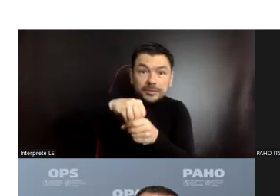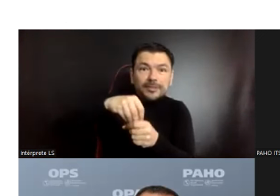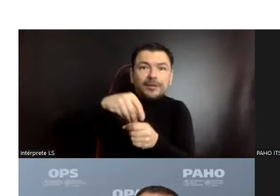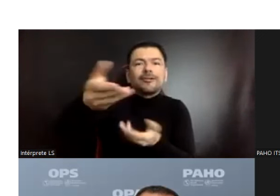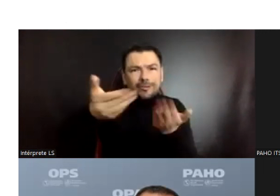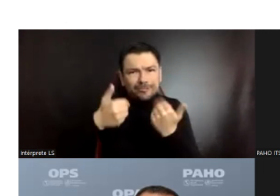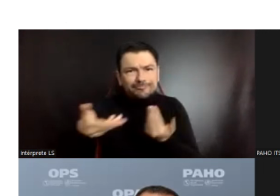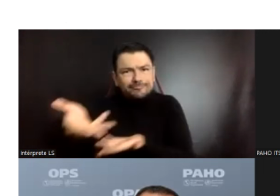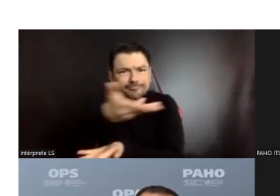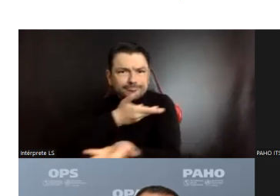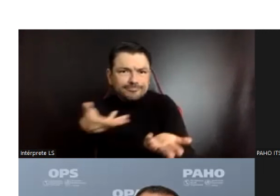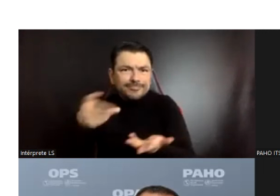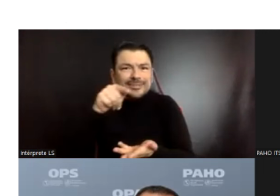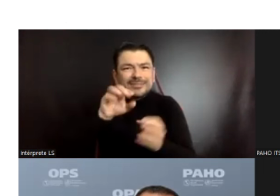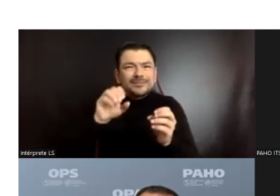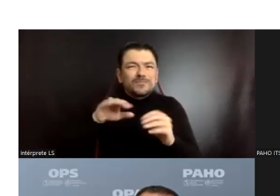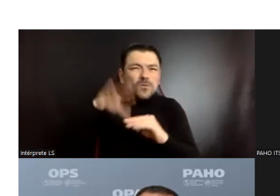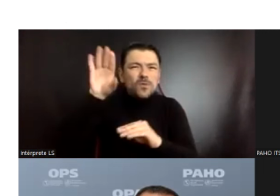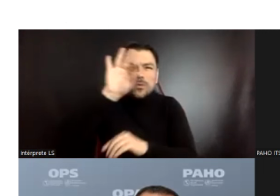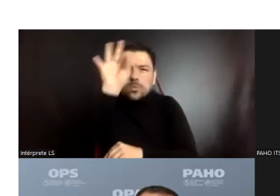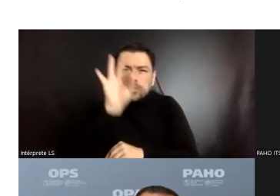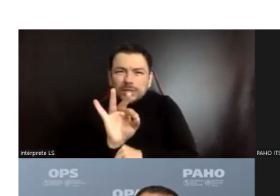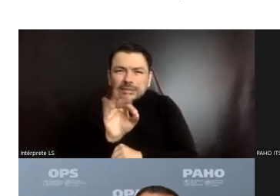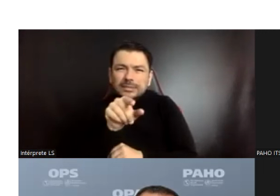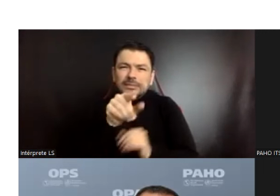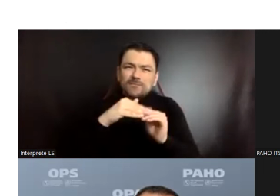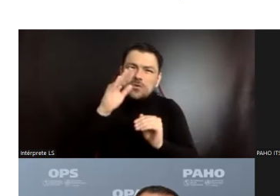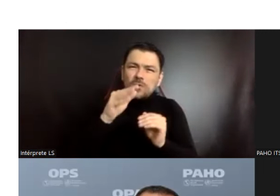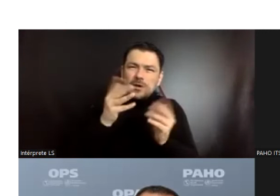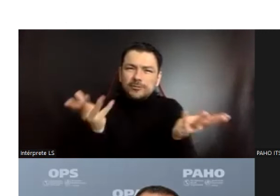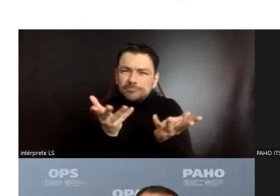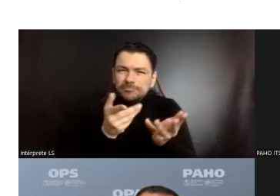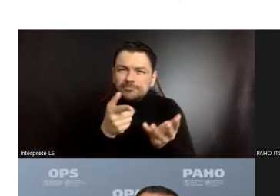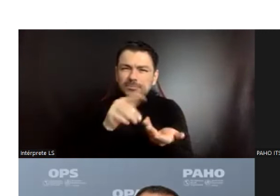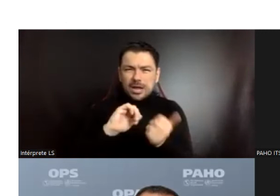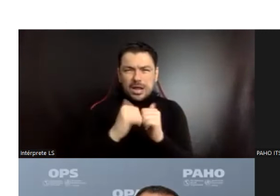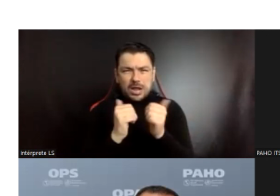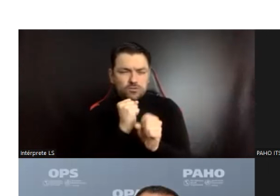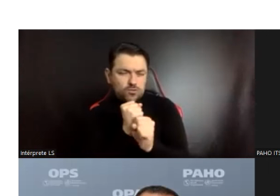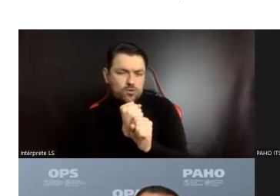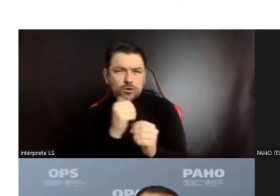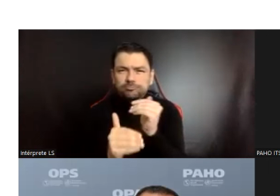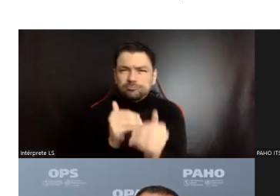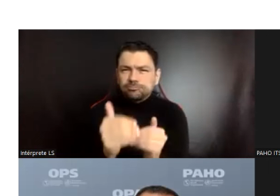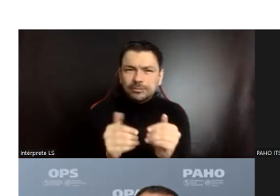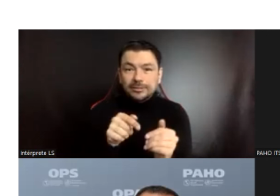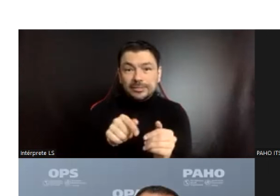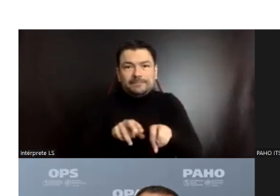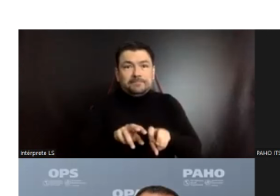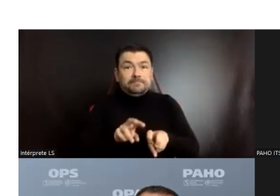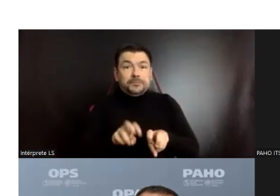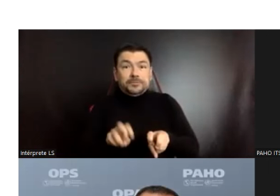preguntas y respuestas de cómo mejorar eso y cómo lograrlo. Bueno, tendremos a nuestros panelistas, cada uno de los cuales hablará